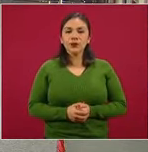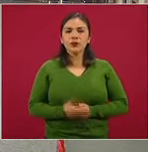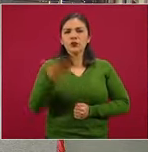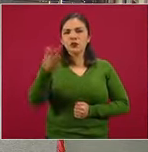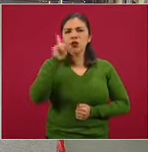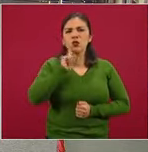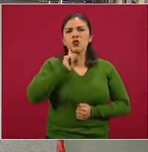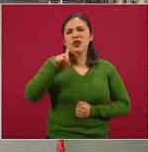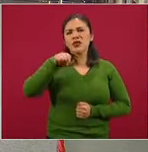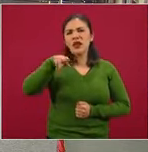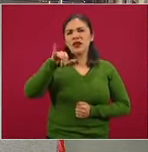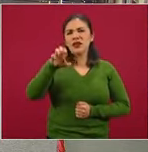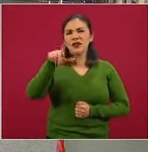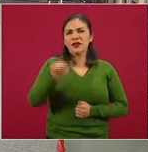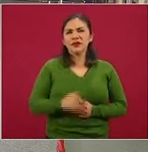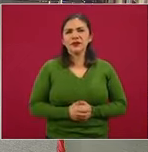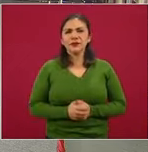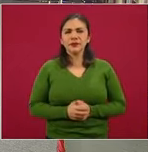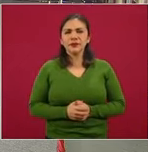Daniela Pastrana, pie de página.